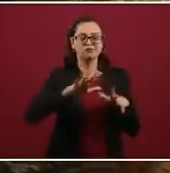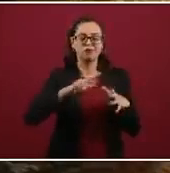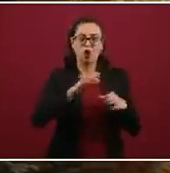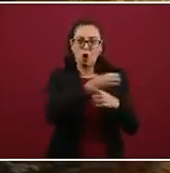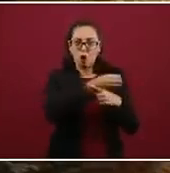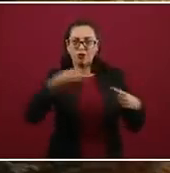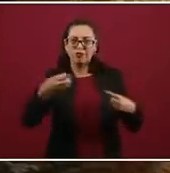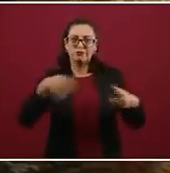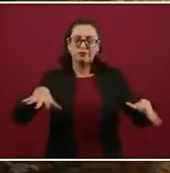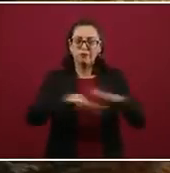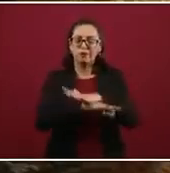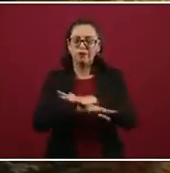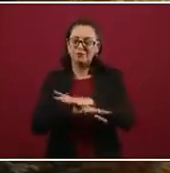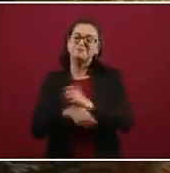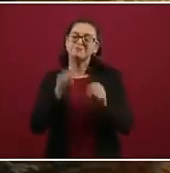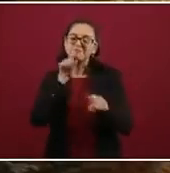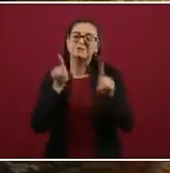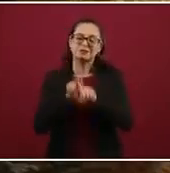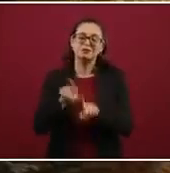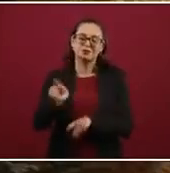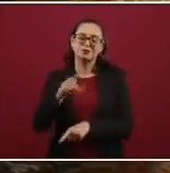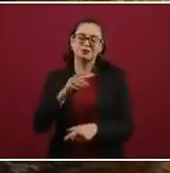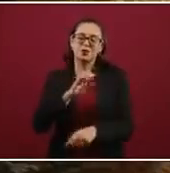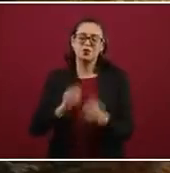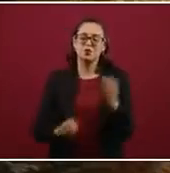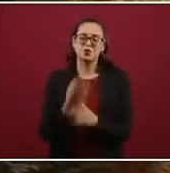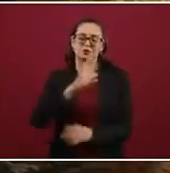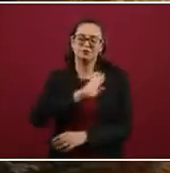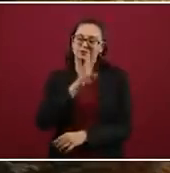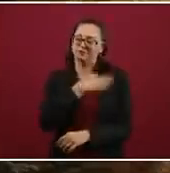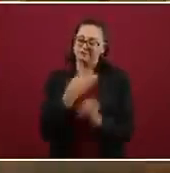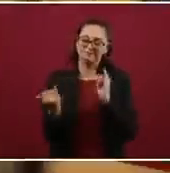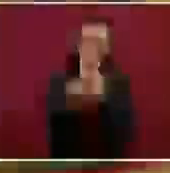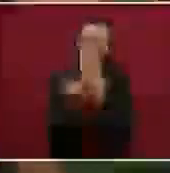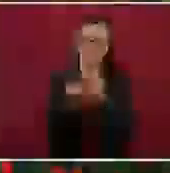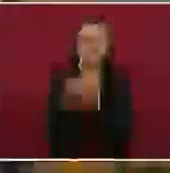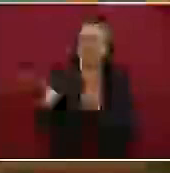por supuesto, la Nueva España no fue la excepción.